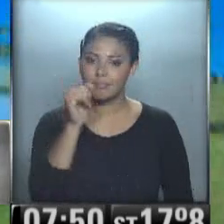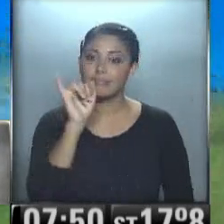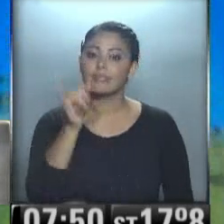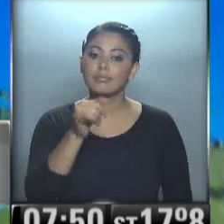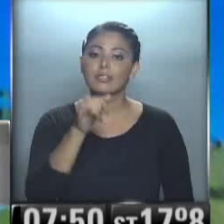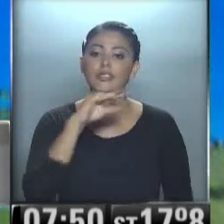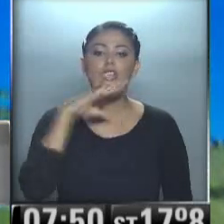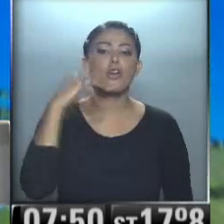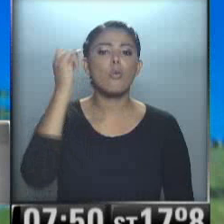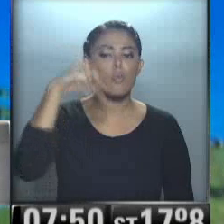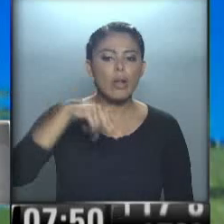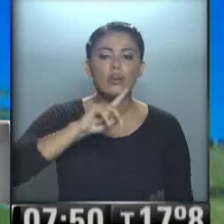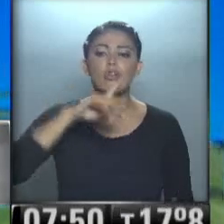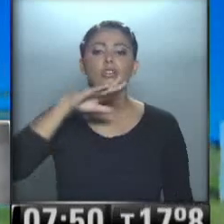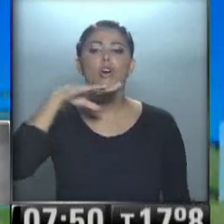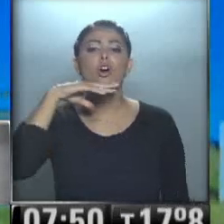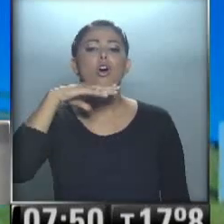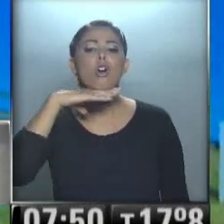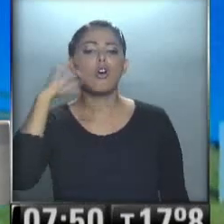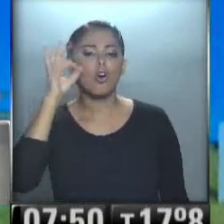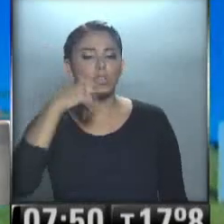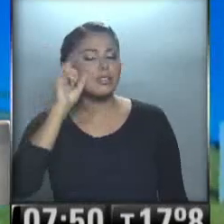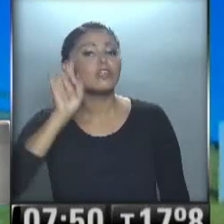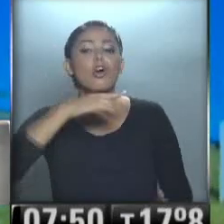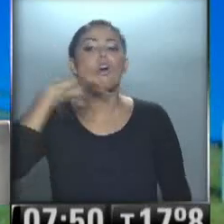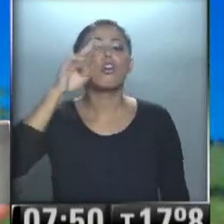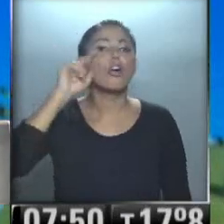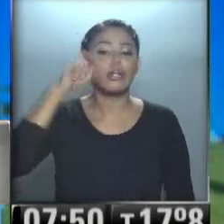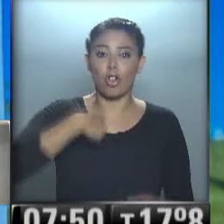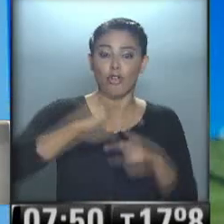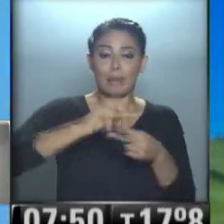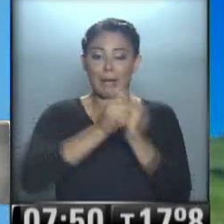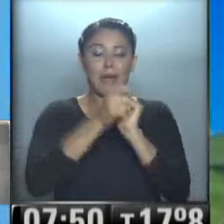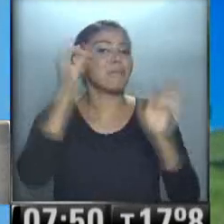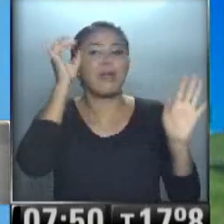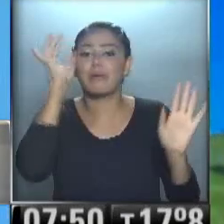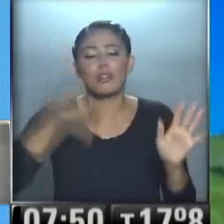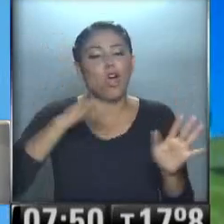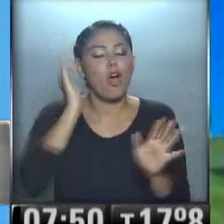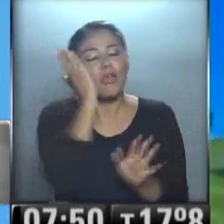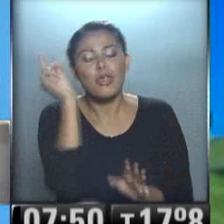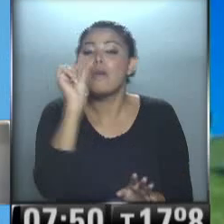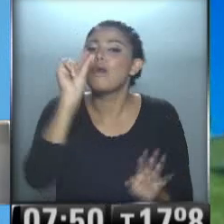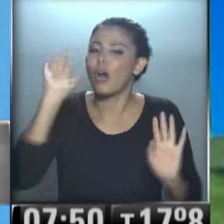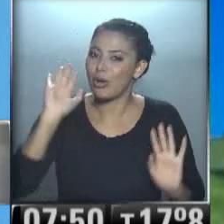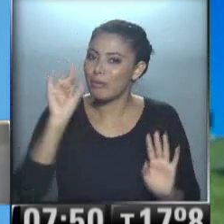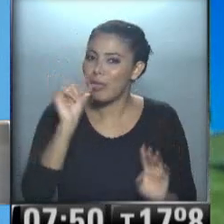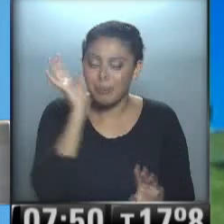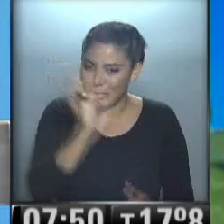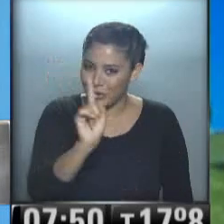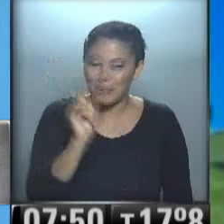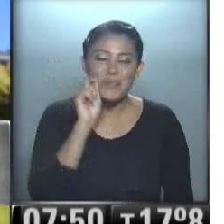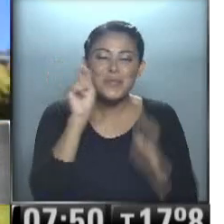Juan Antonio. José Antonio. Jorge Antonio, te estoy cambiando el nombre, perdóname, es que estoy un poco dormida, un poco nomás, ¿eh? No